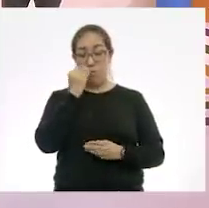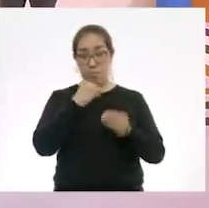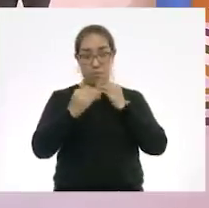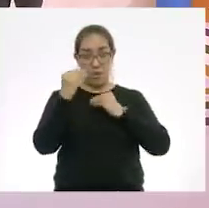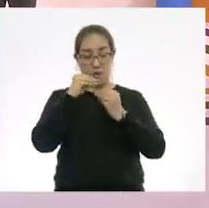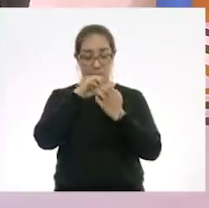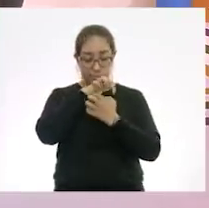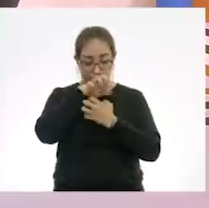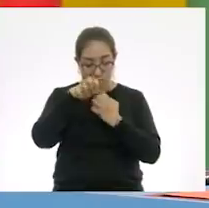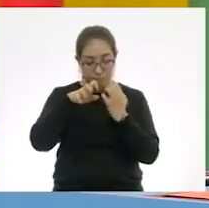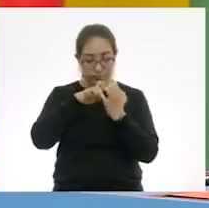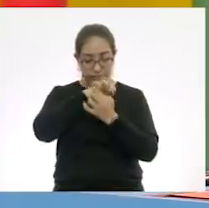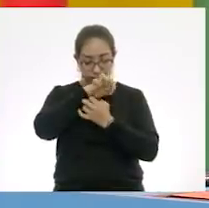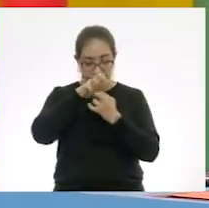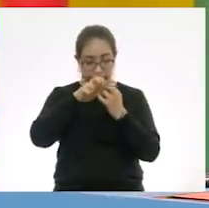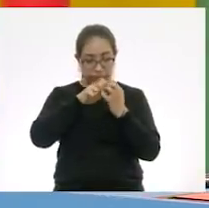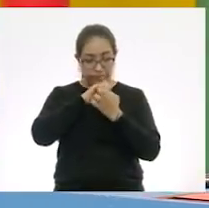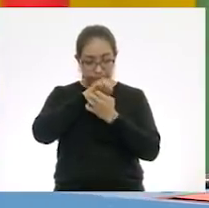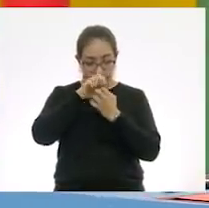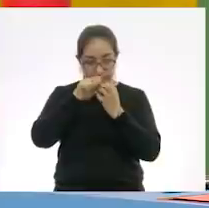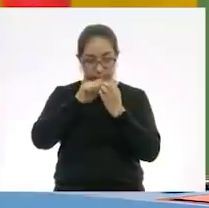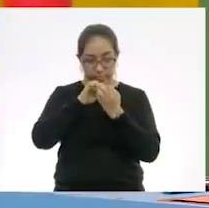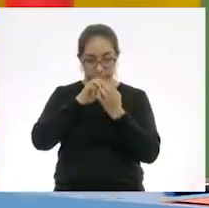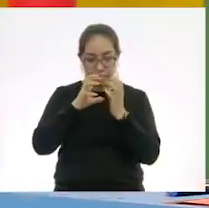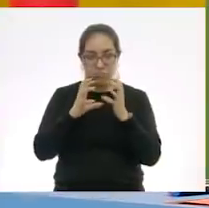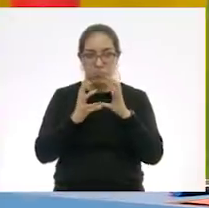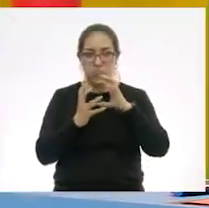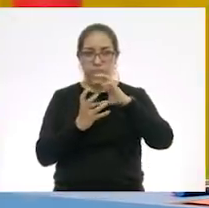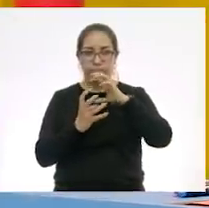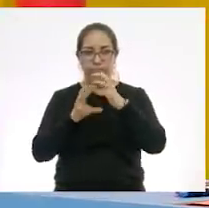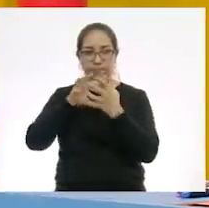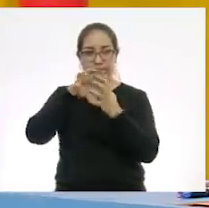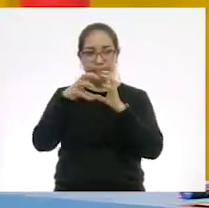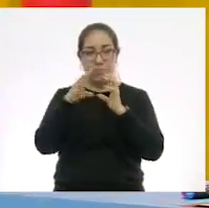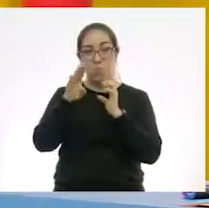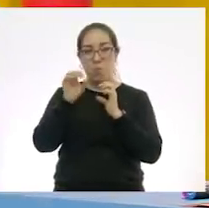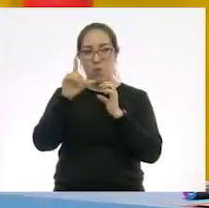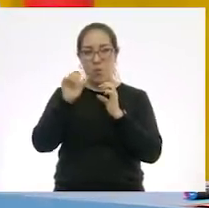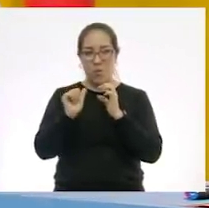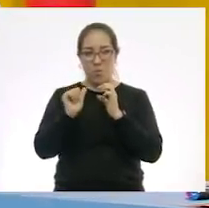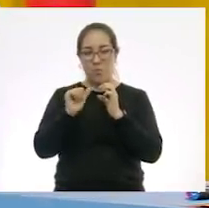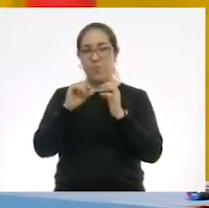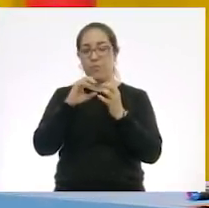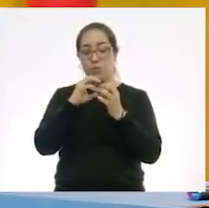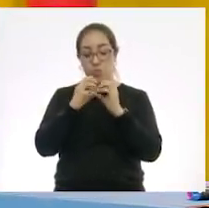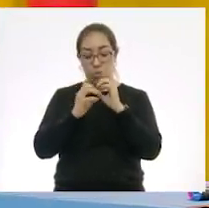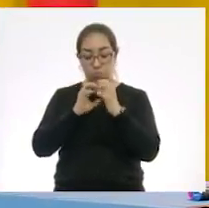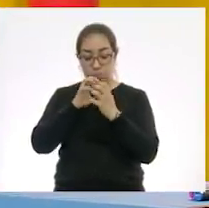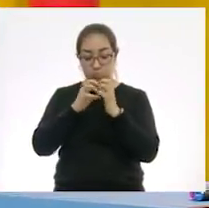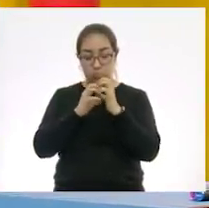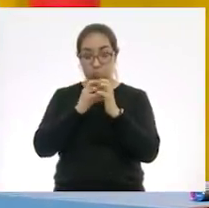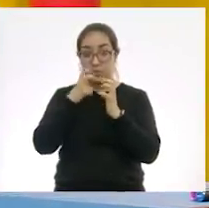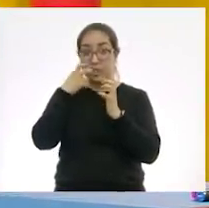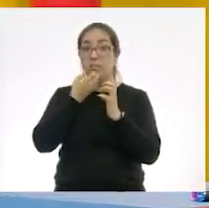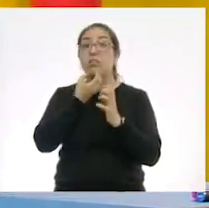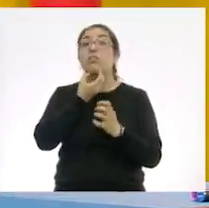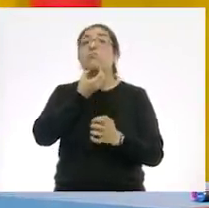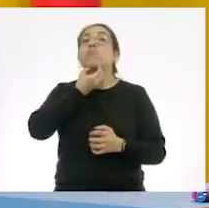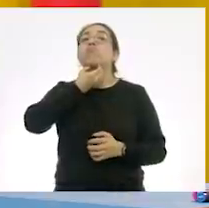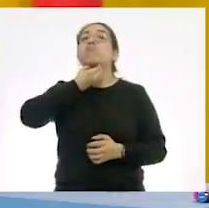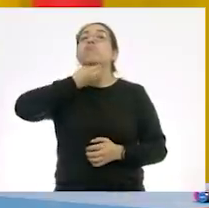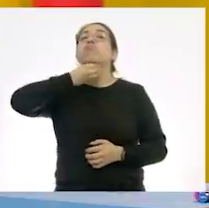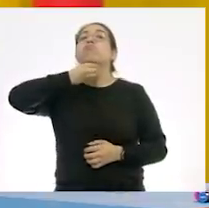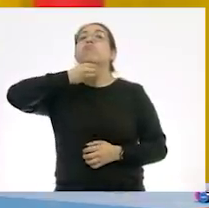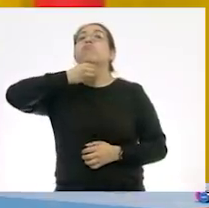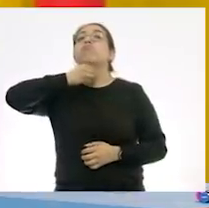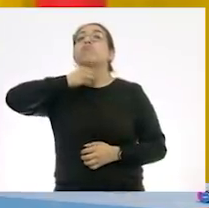el alimento en nuestra boca... Y se hace un bolo alimenticio. Entonces ahora sí comienza a pasarlo.